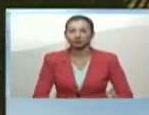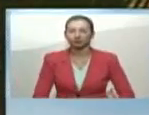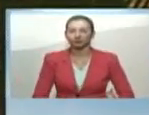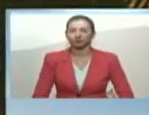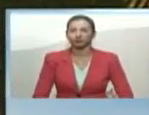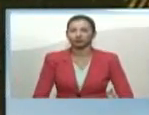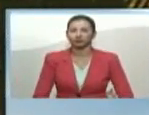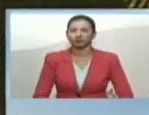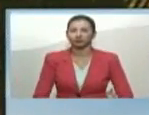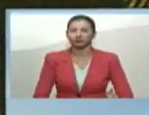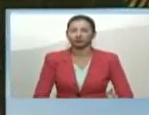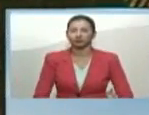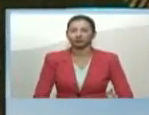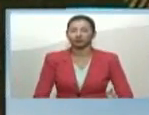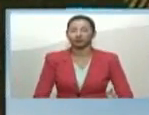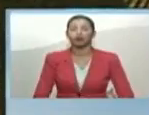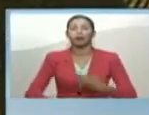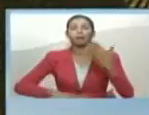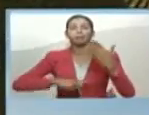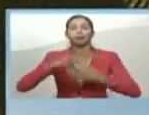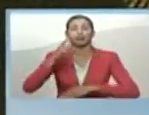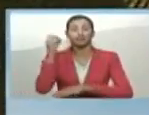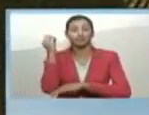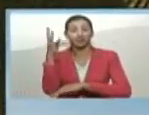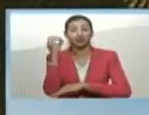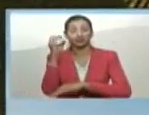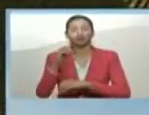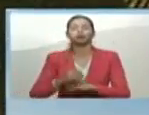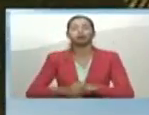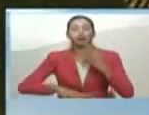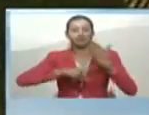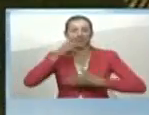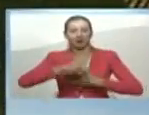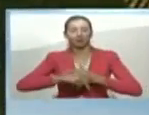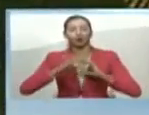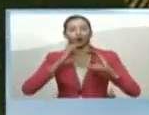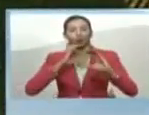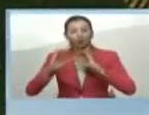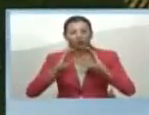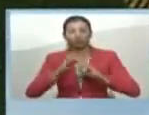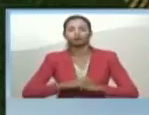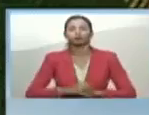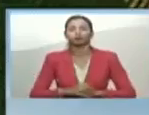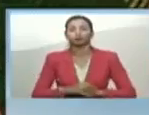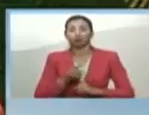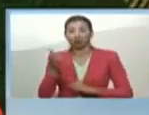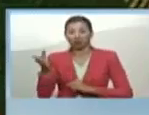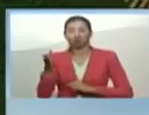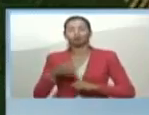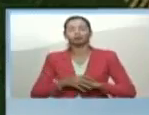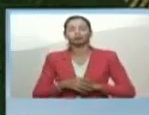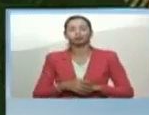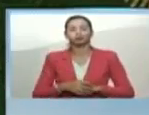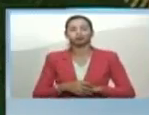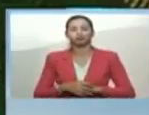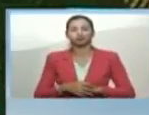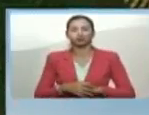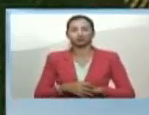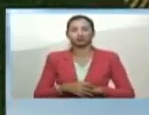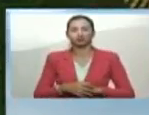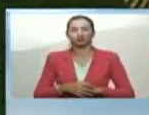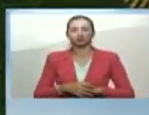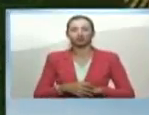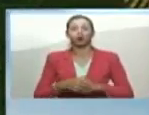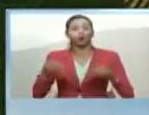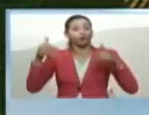político plan para la asamblea plan para lo comunicacional y argen hecho un un